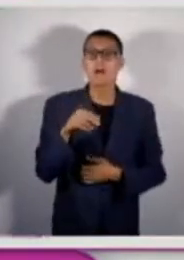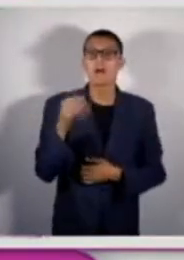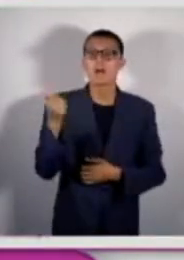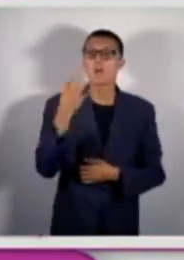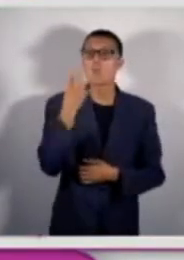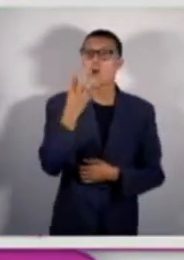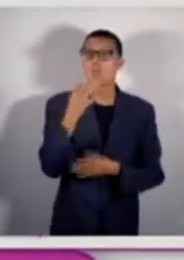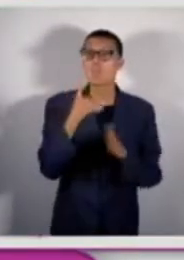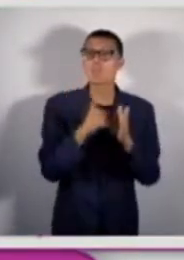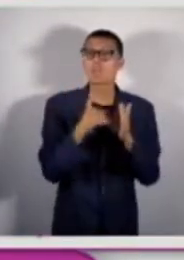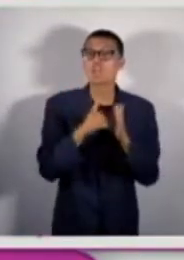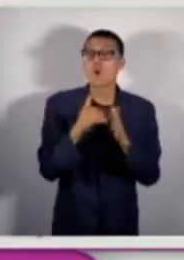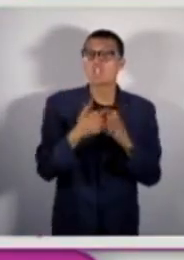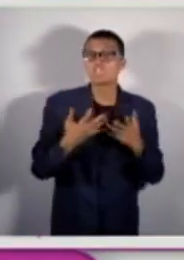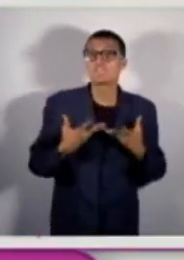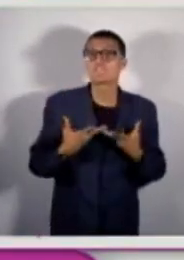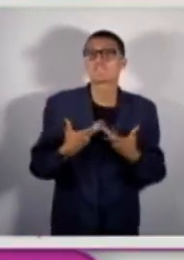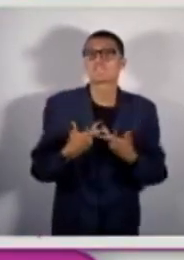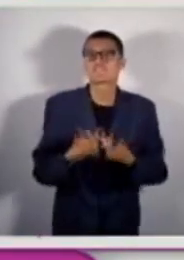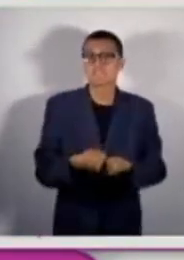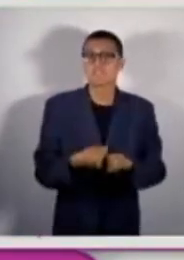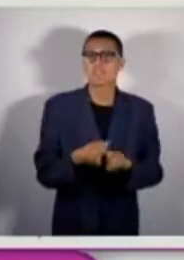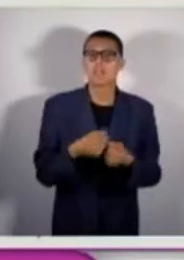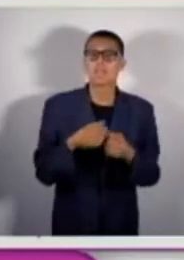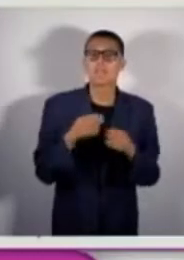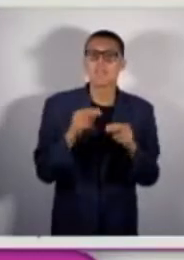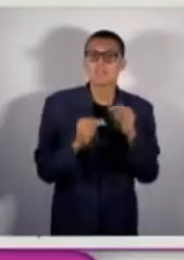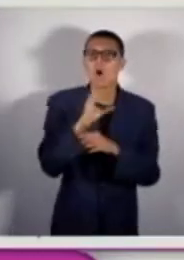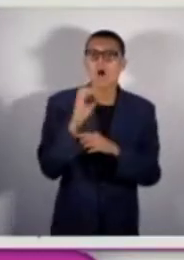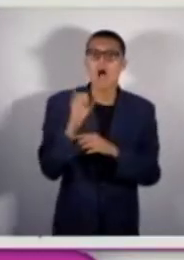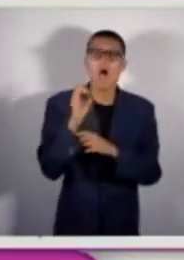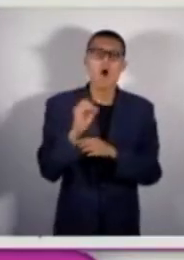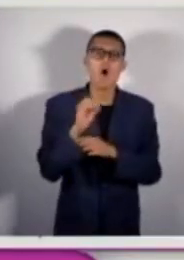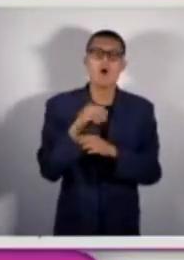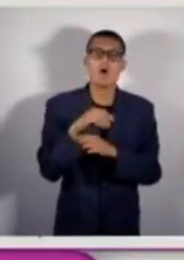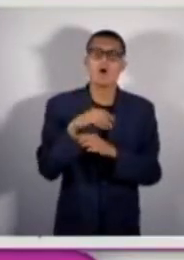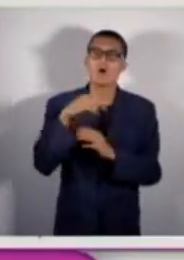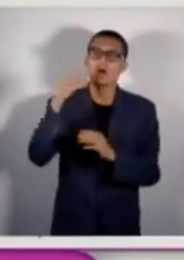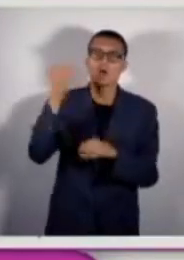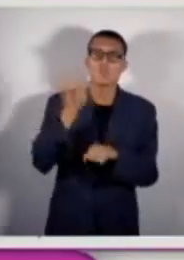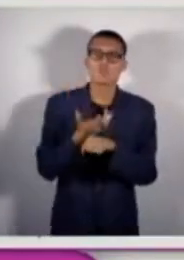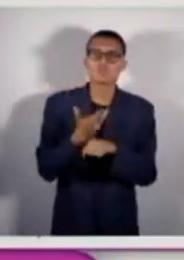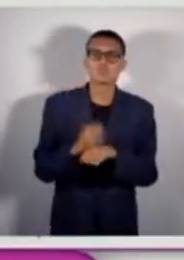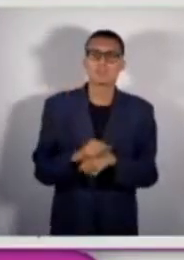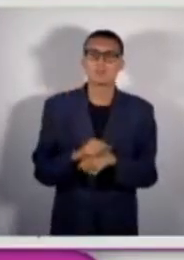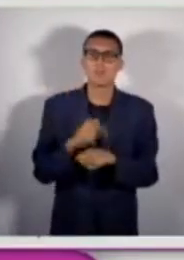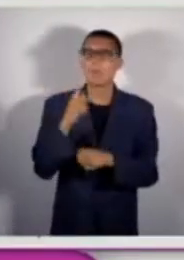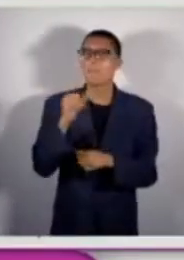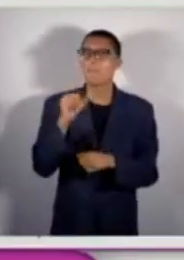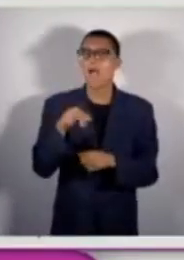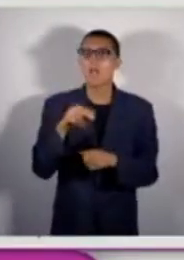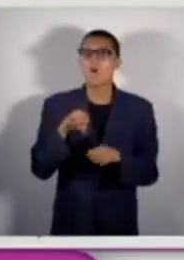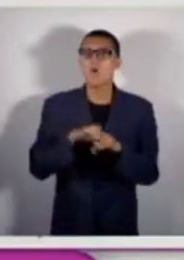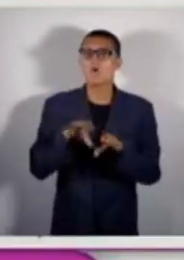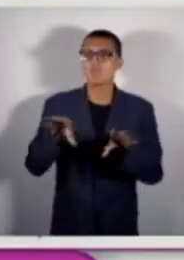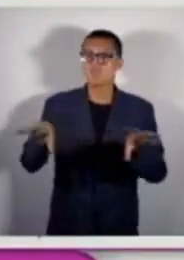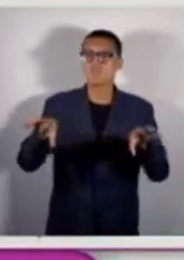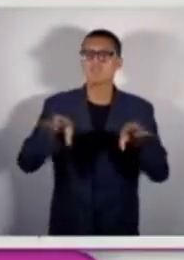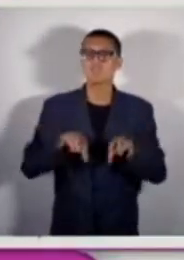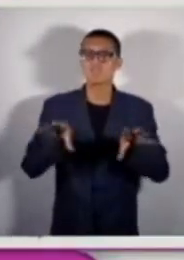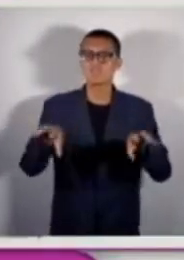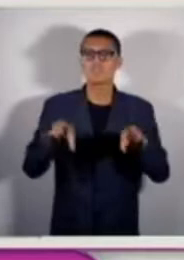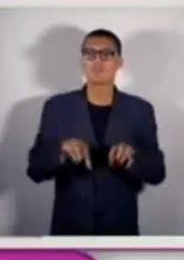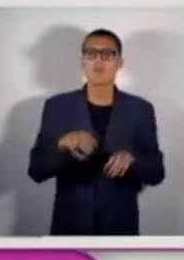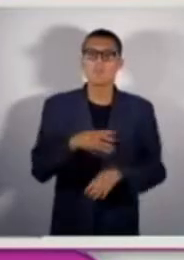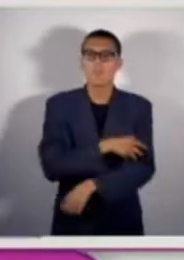de pesos en campañas electorales al nivel de Coca-Cola o de Hollywood. El PAN se ha apropiado de las estructuras políticas y administrativas del poder.